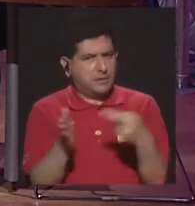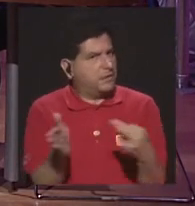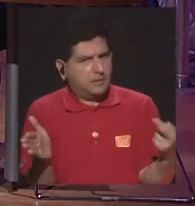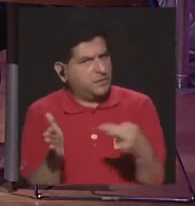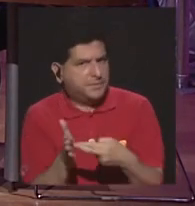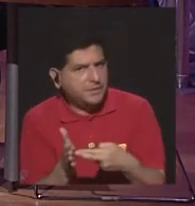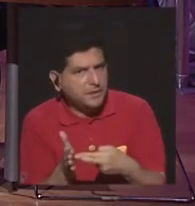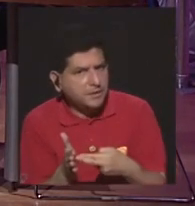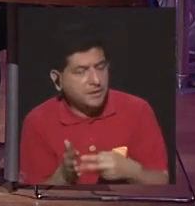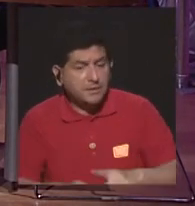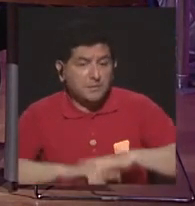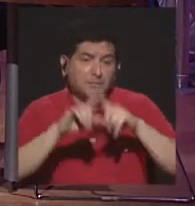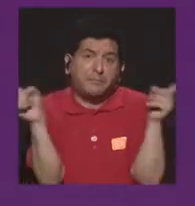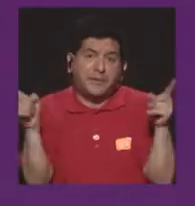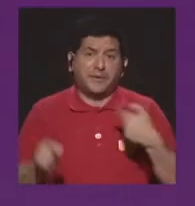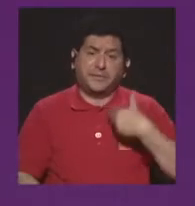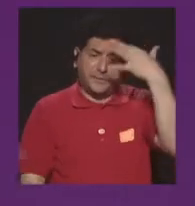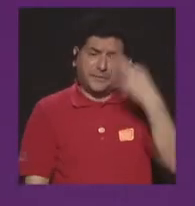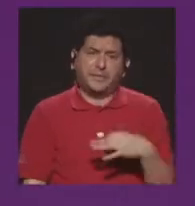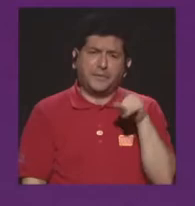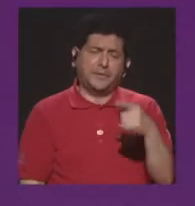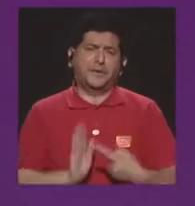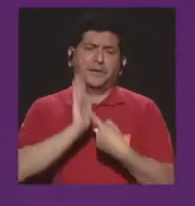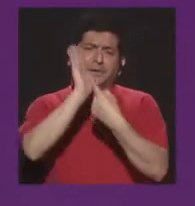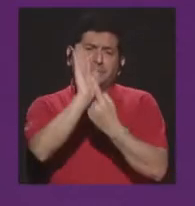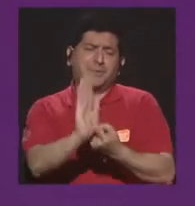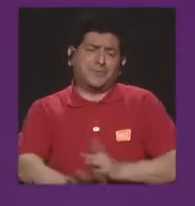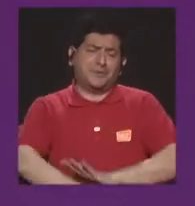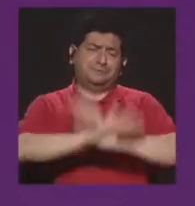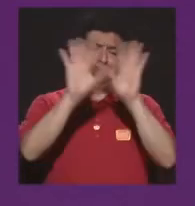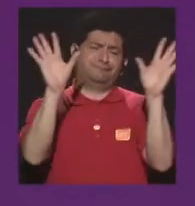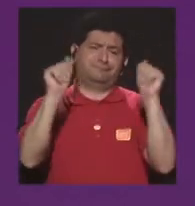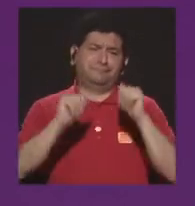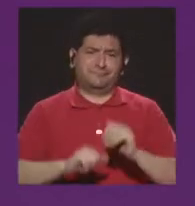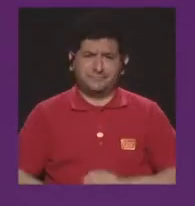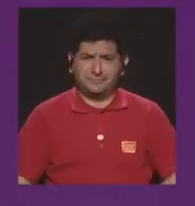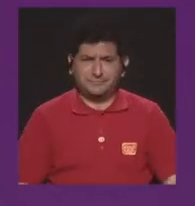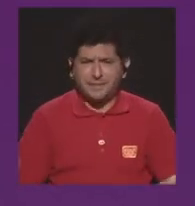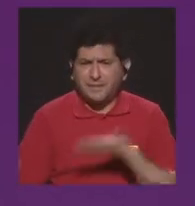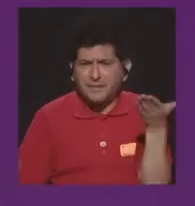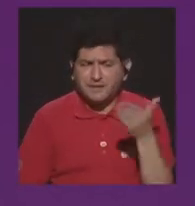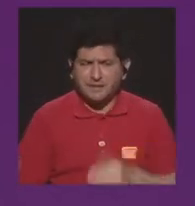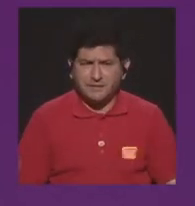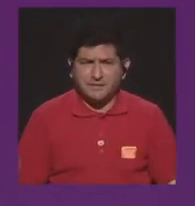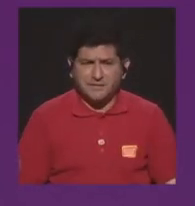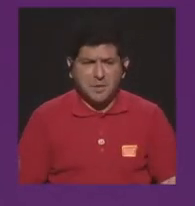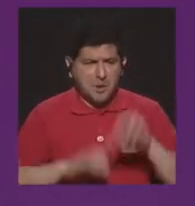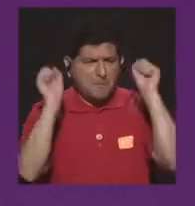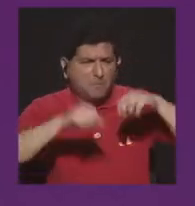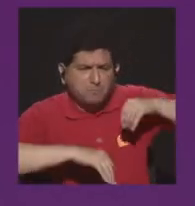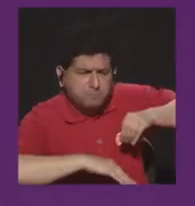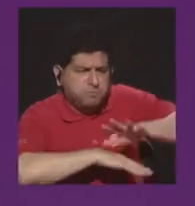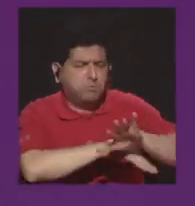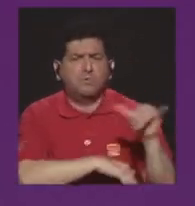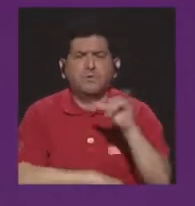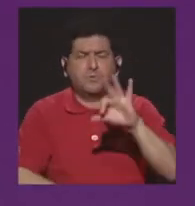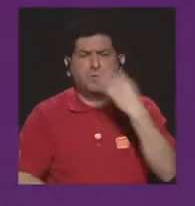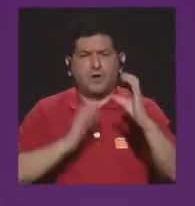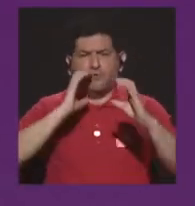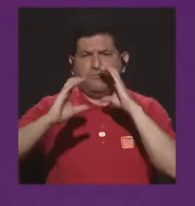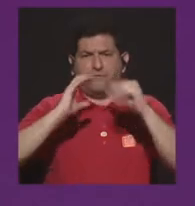repetirla. Sin embargo, esto me parece que es una muestra muy evidente de cómo pueden influenciar también los